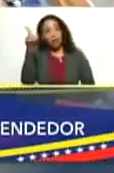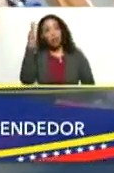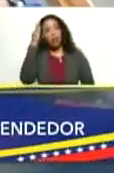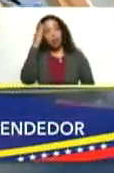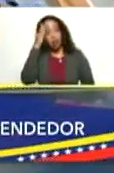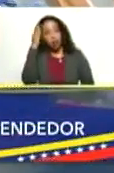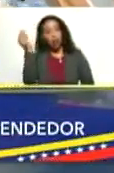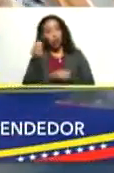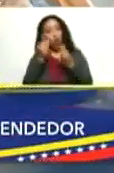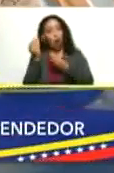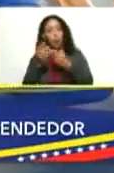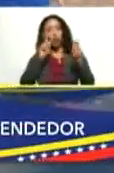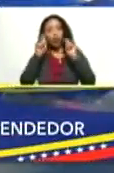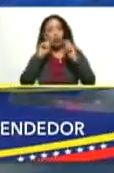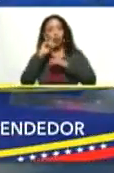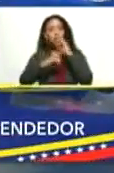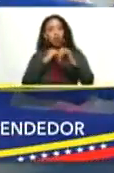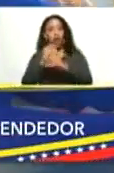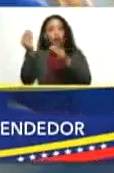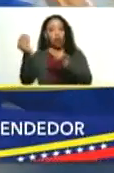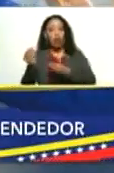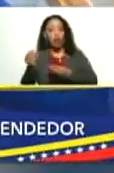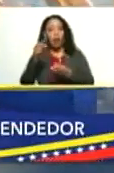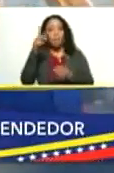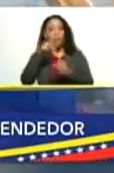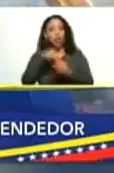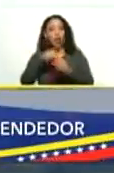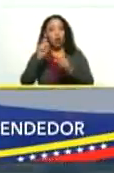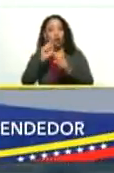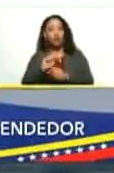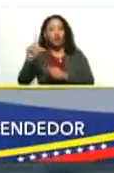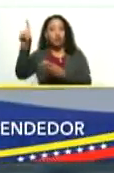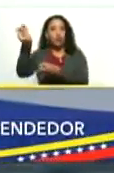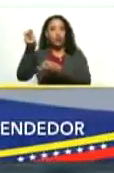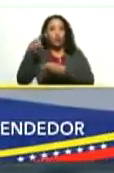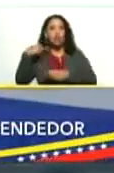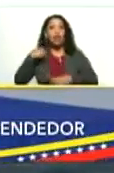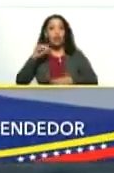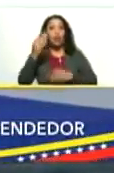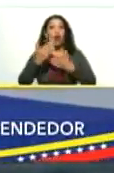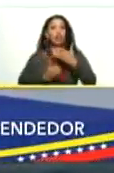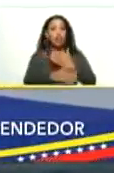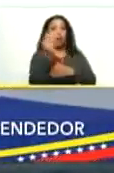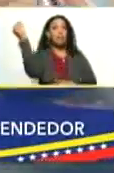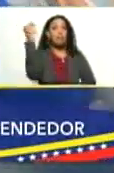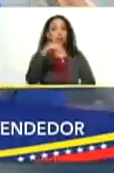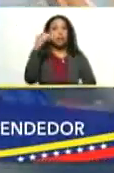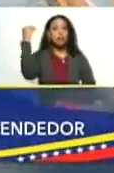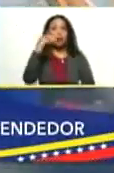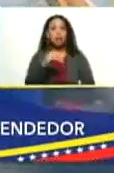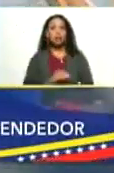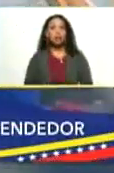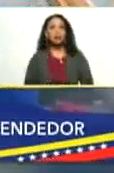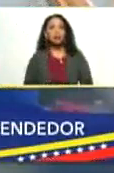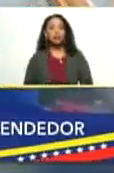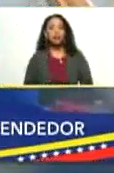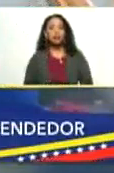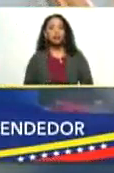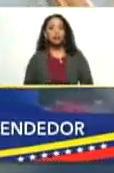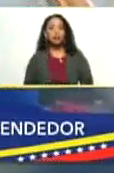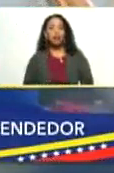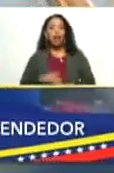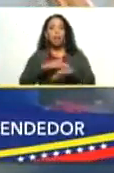la platica que antes nos dejaba el petróleo. Tenemos que avanzar mucho más. Ali Padrón nos tiene